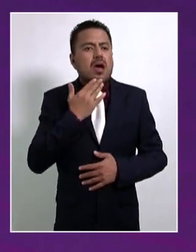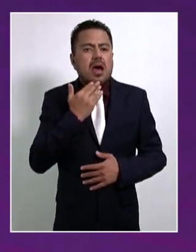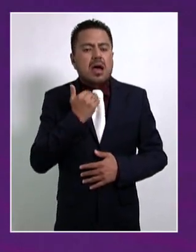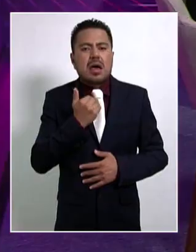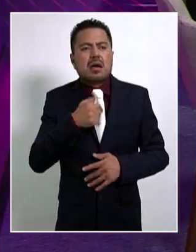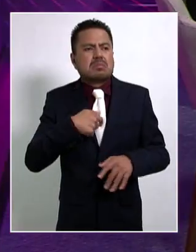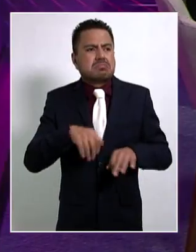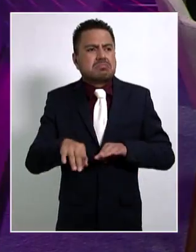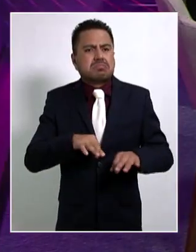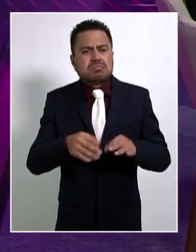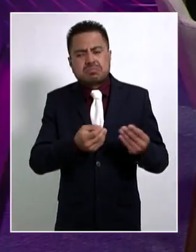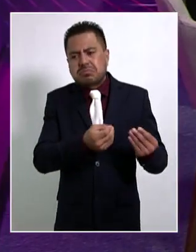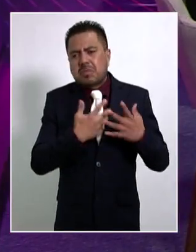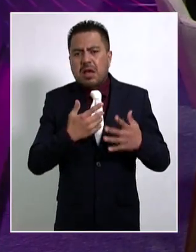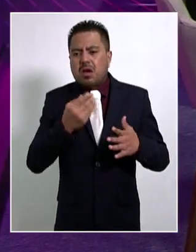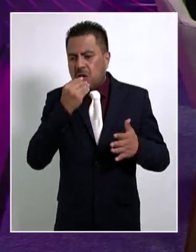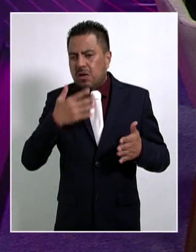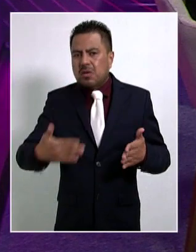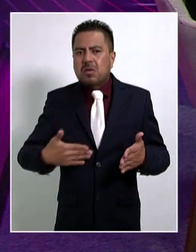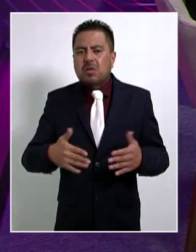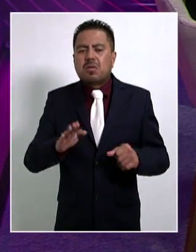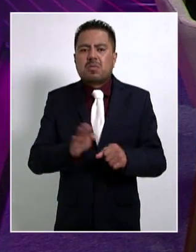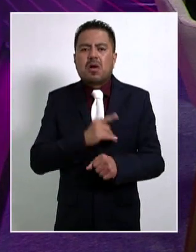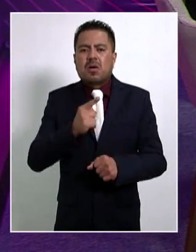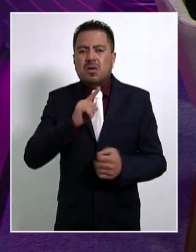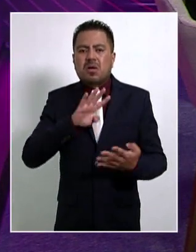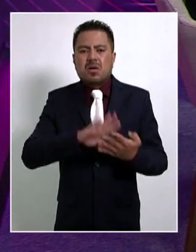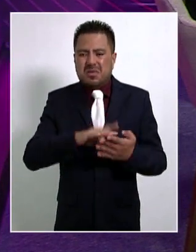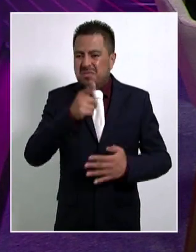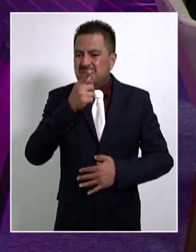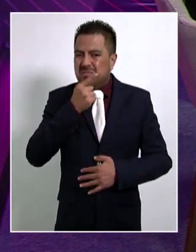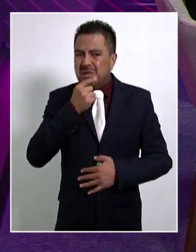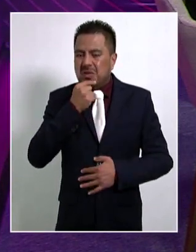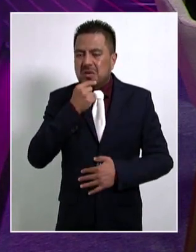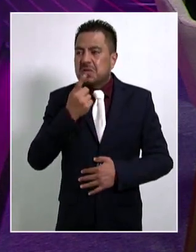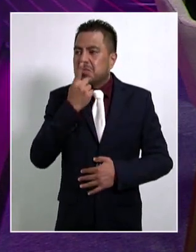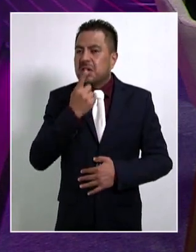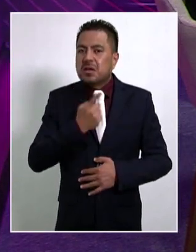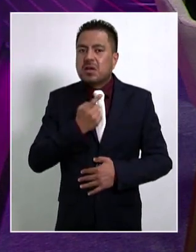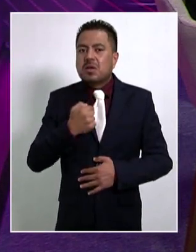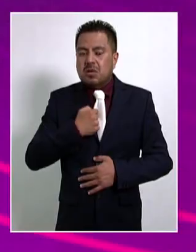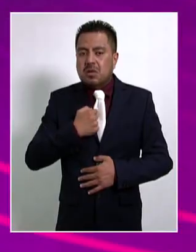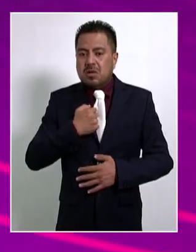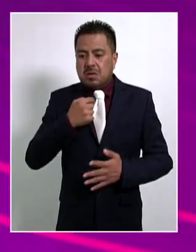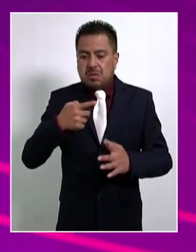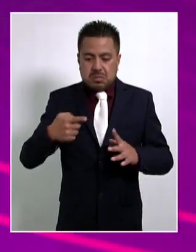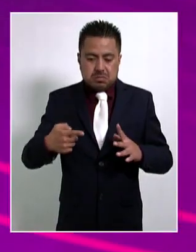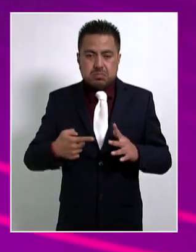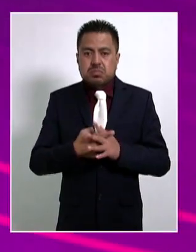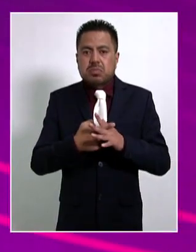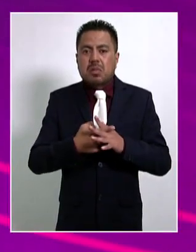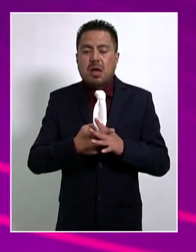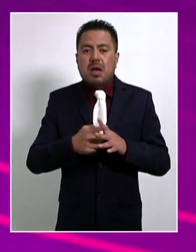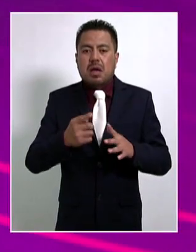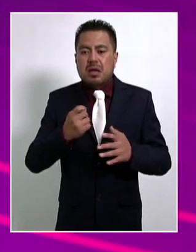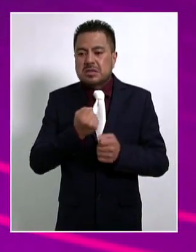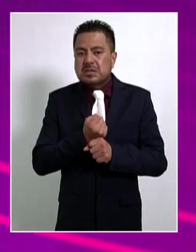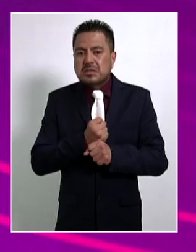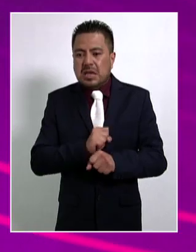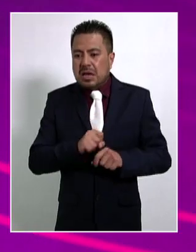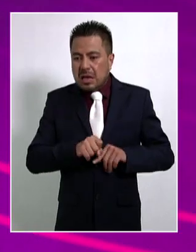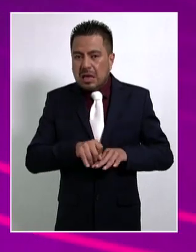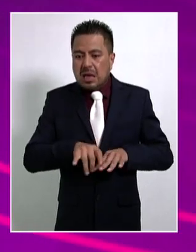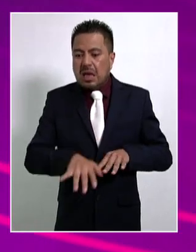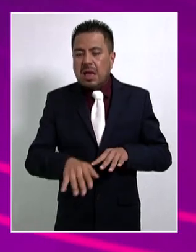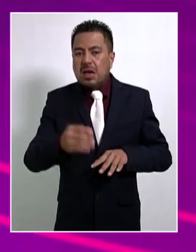dejan trabajar en cocina, porque un custodio dice que si yo me pincho el dedo y mi sangre